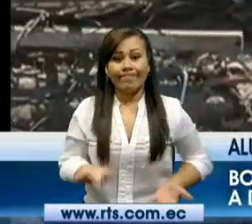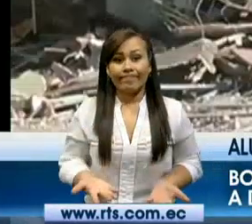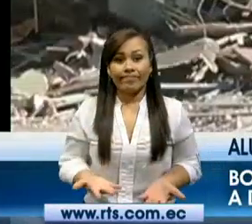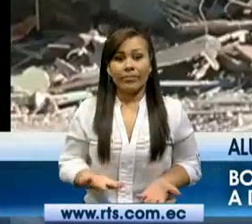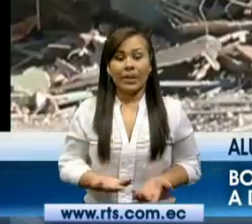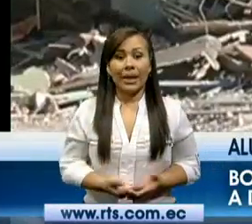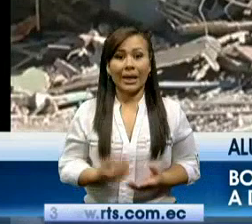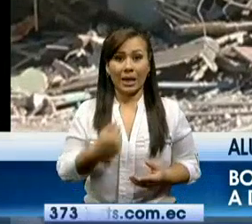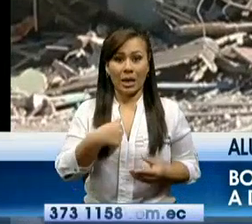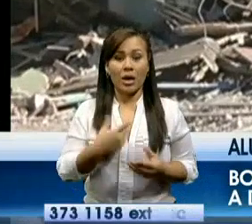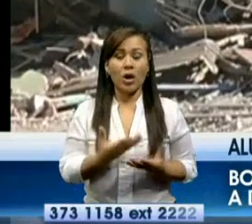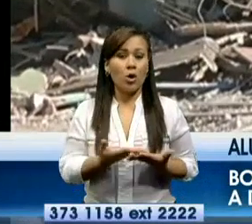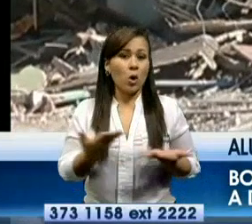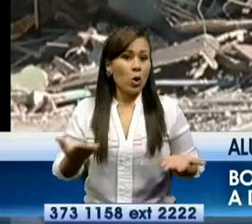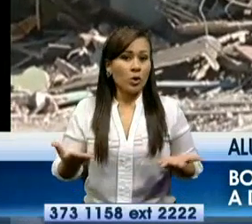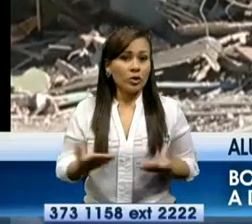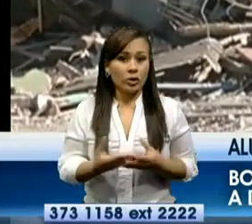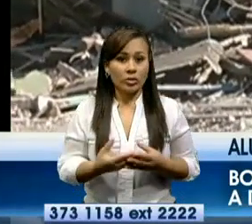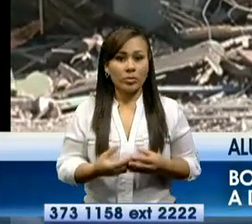sobró,